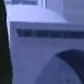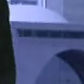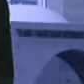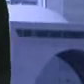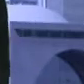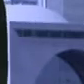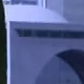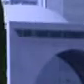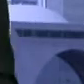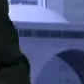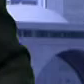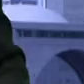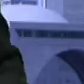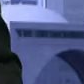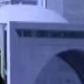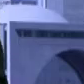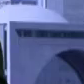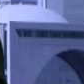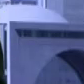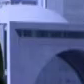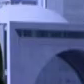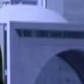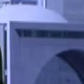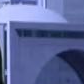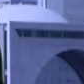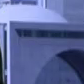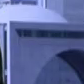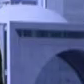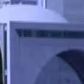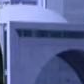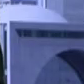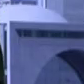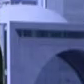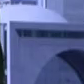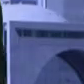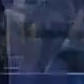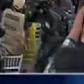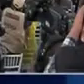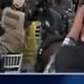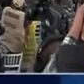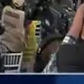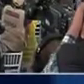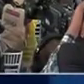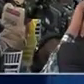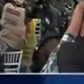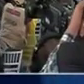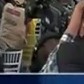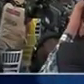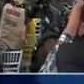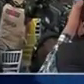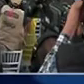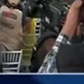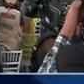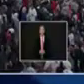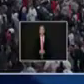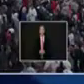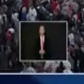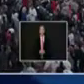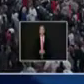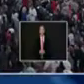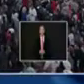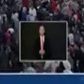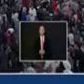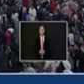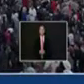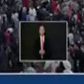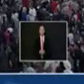ejerciendo como presidente de la República. ¿Qué te deja esta semana, Fernando? Buenos días. Mira, sin duda alguna, Jaime, me parece que vale la pena,